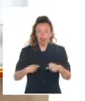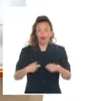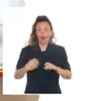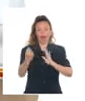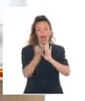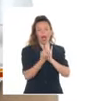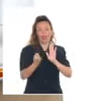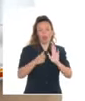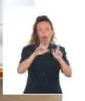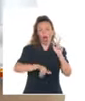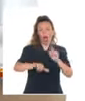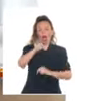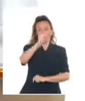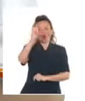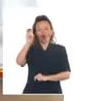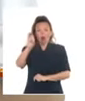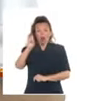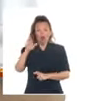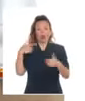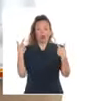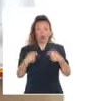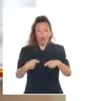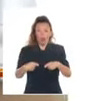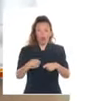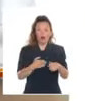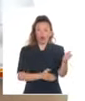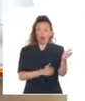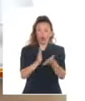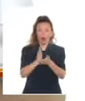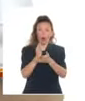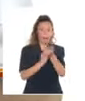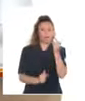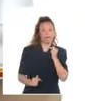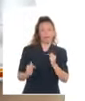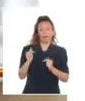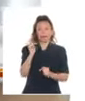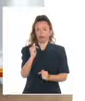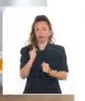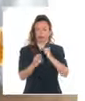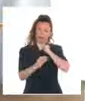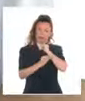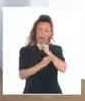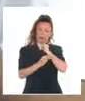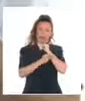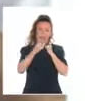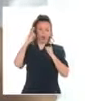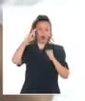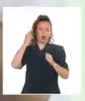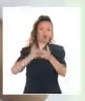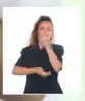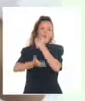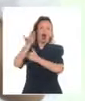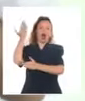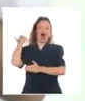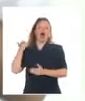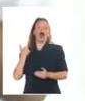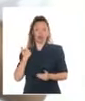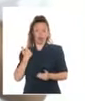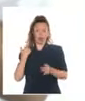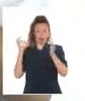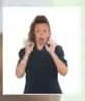volviera a convertirse en ese aeropuerto que fue cuando terminó inaugurado